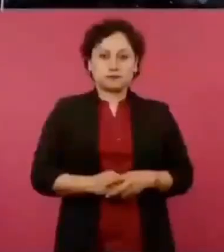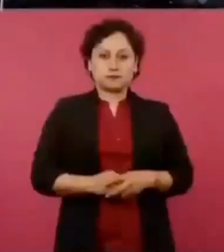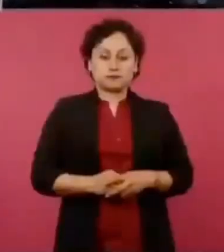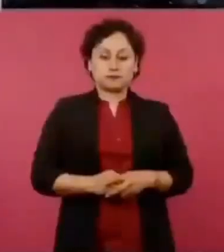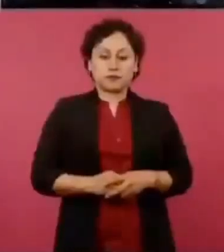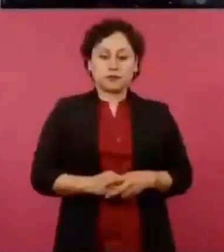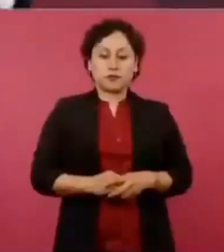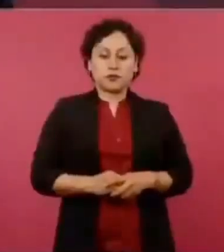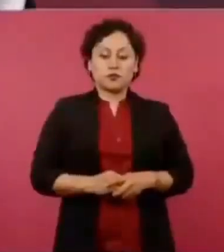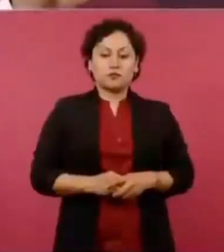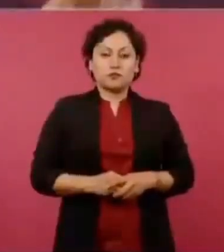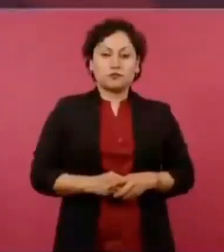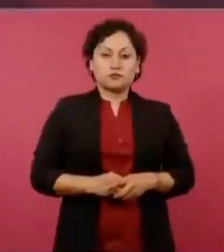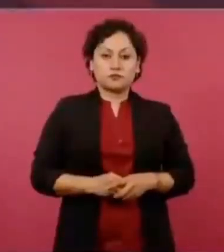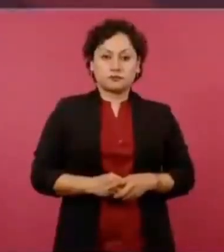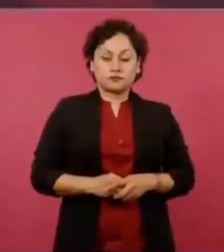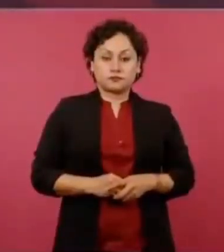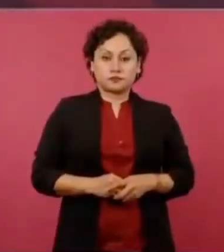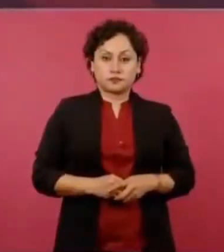dorada